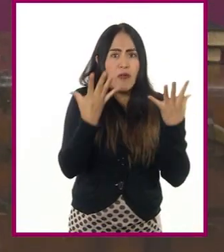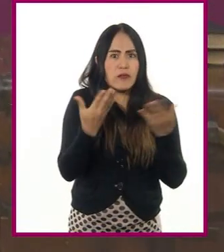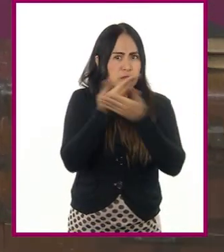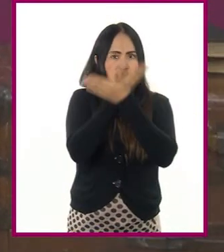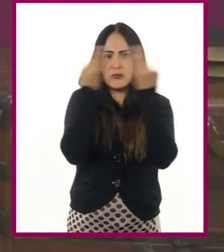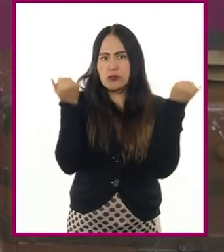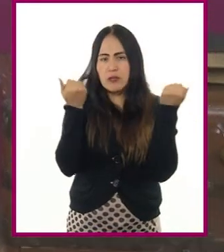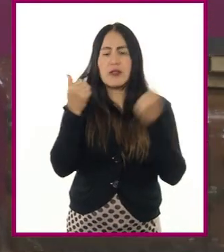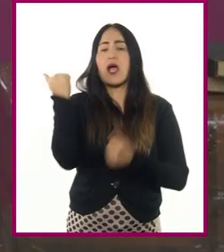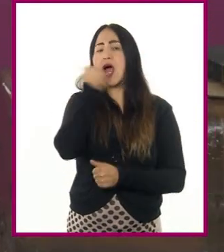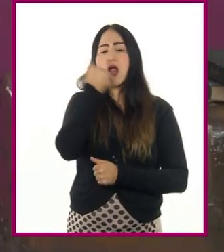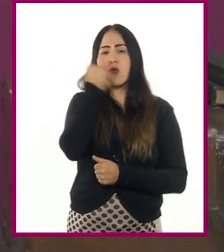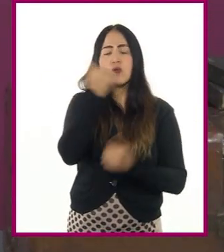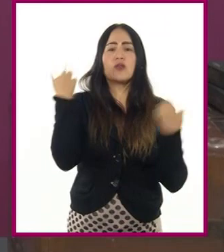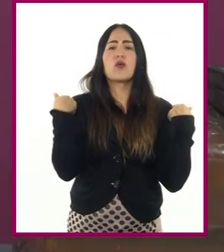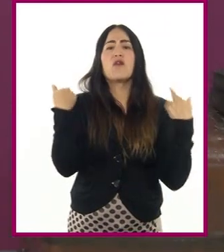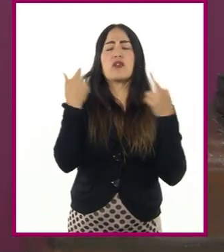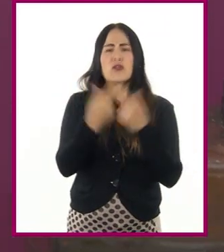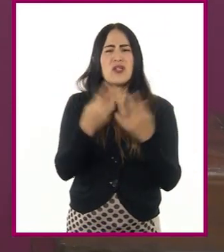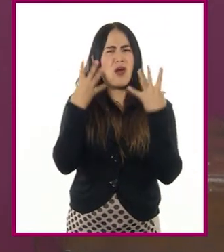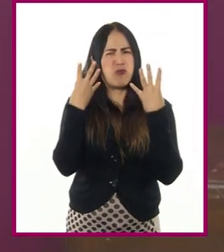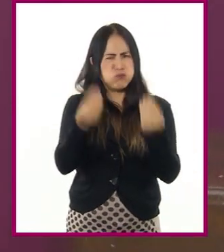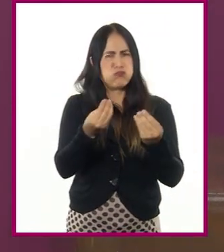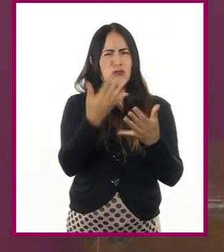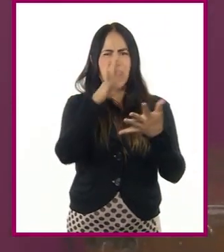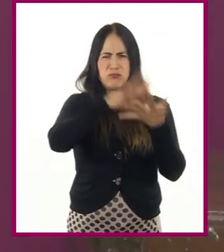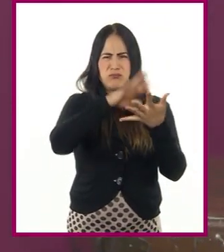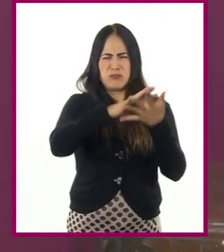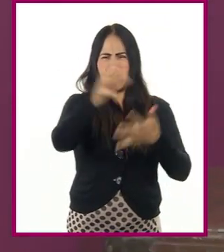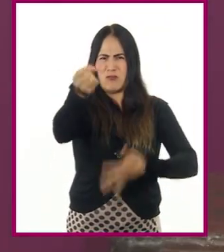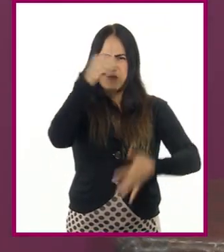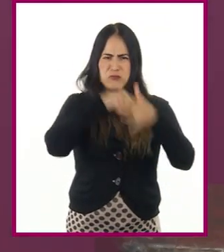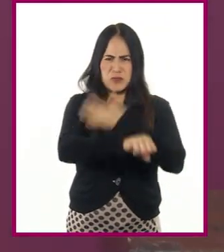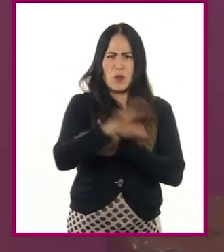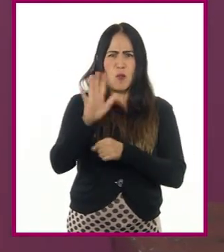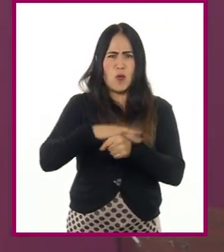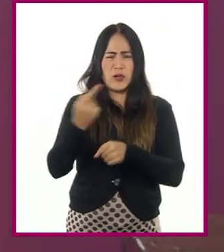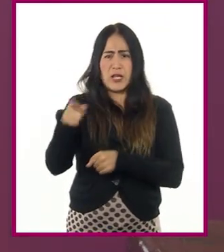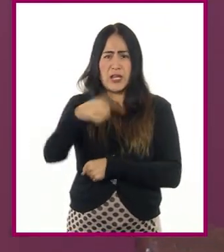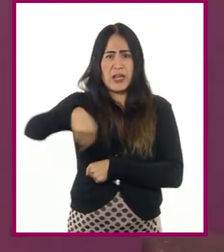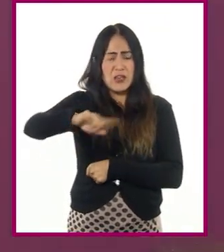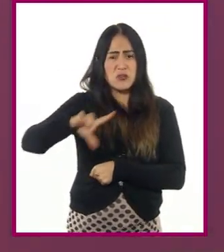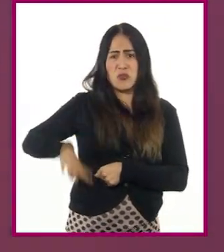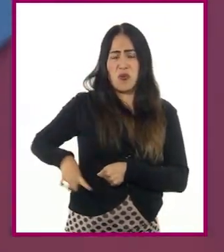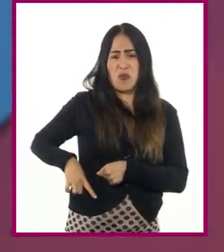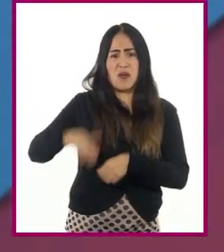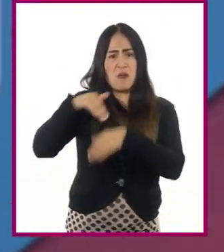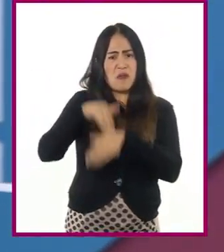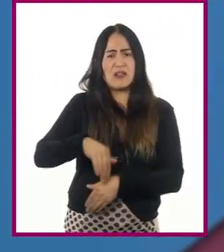Muchos estudiantes y profesores fueron encarcelados bajo cargos de insurrección y disolución social.